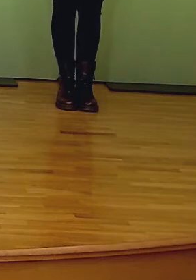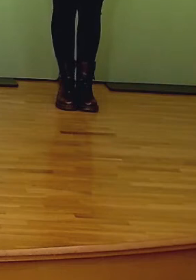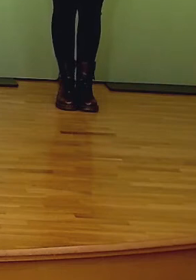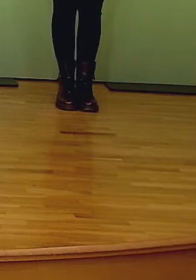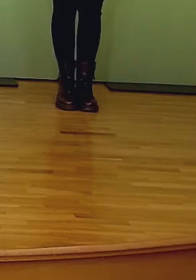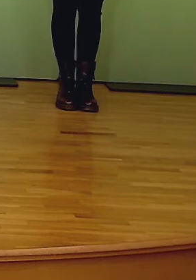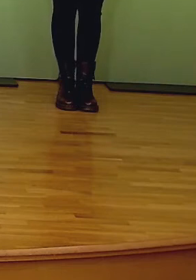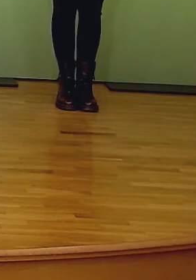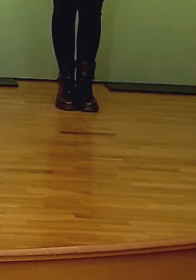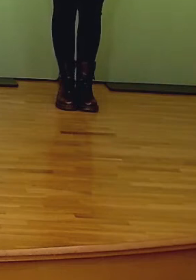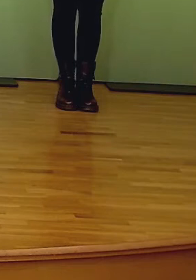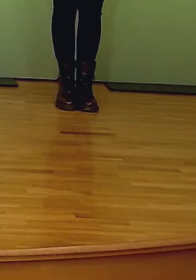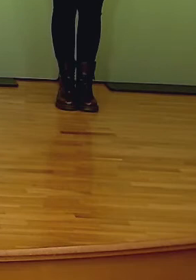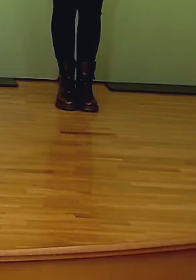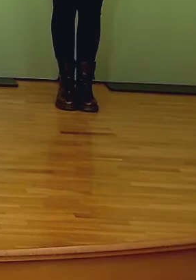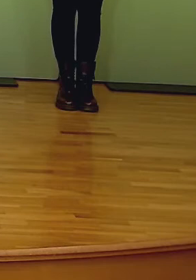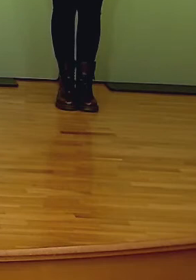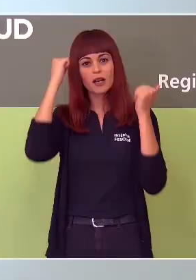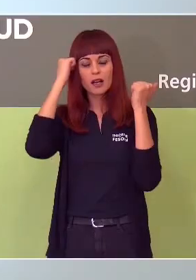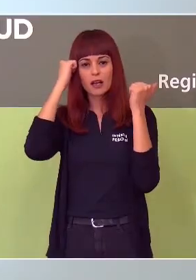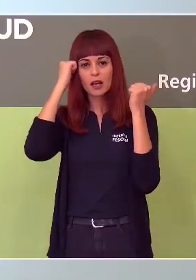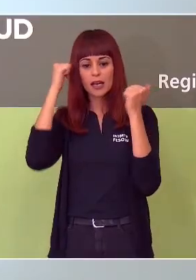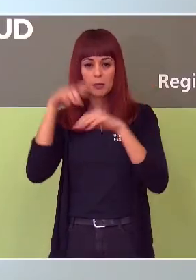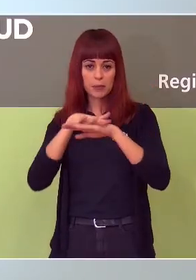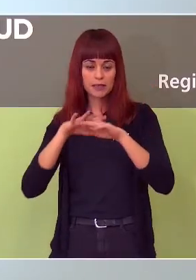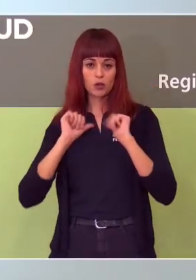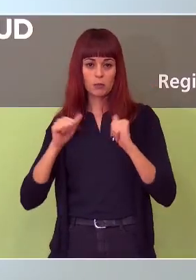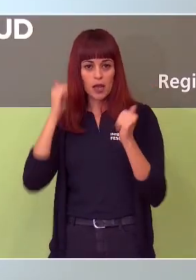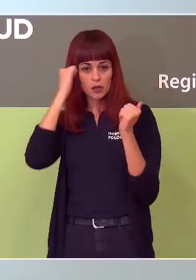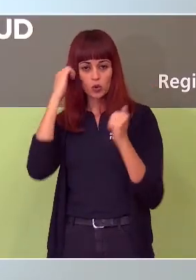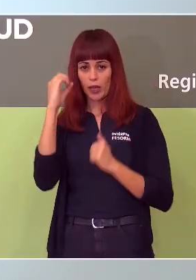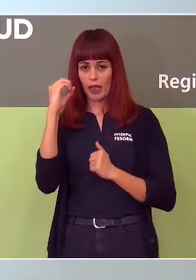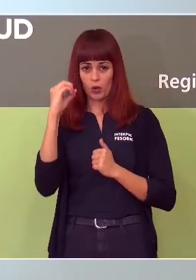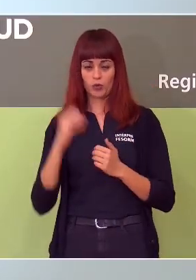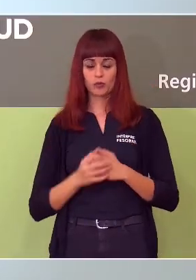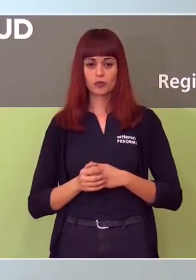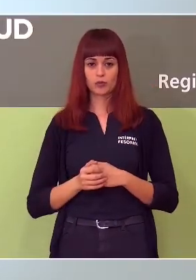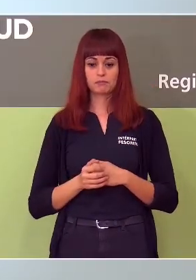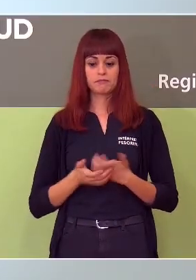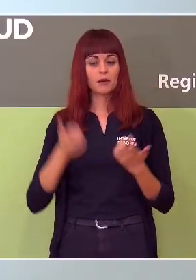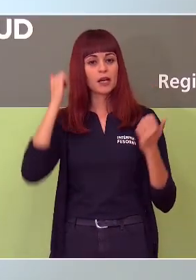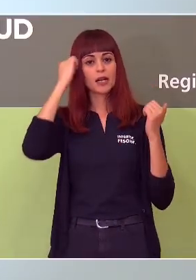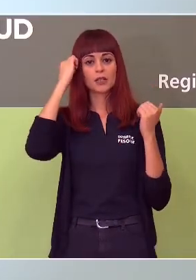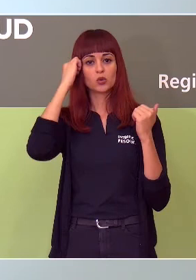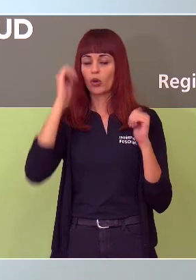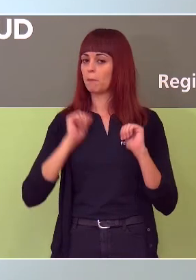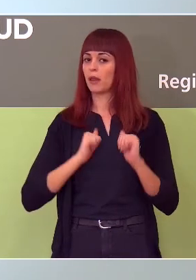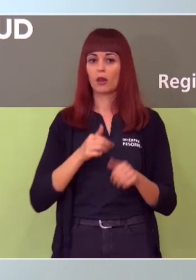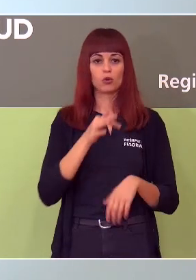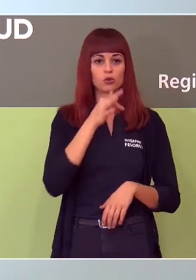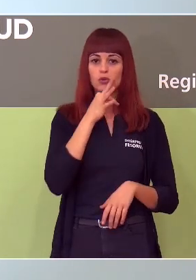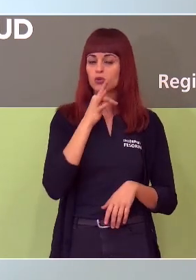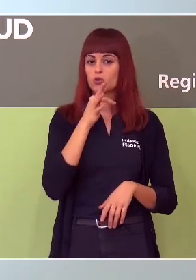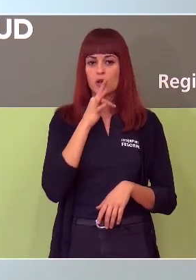si ha comenzado ya el estudio de seroprevalencia del Ministerio. Bueno, el estudio de seroprevalencia todavía no ha comenzado. Yo,